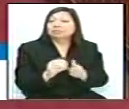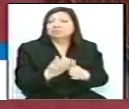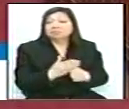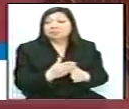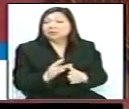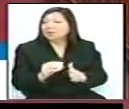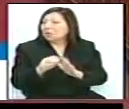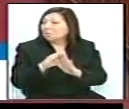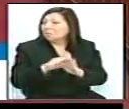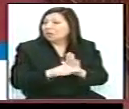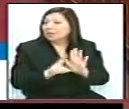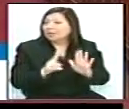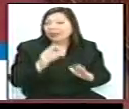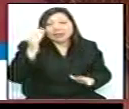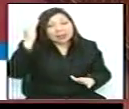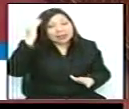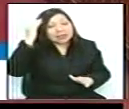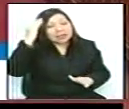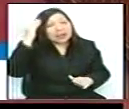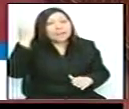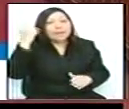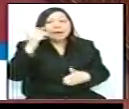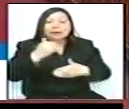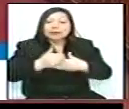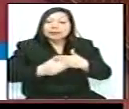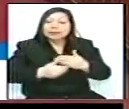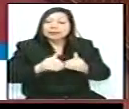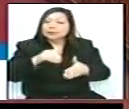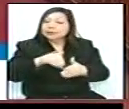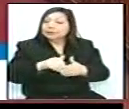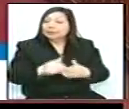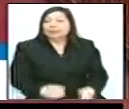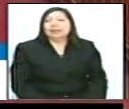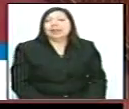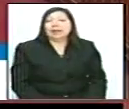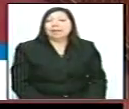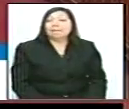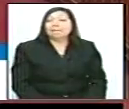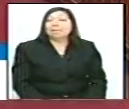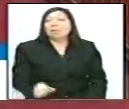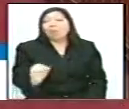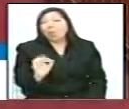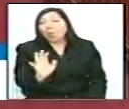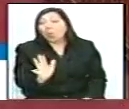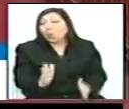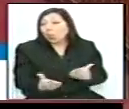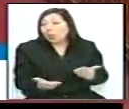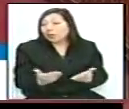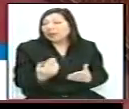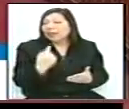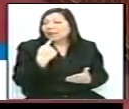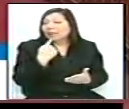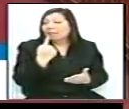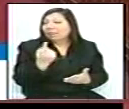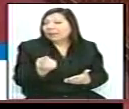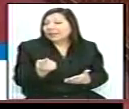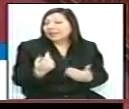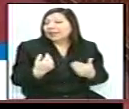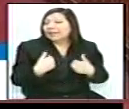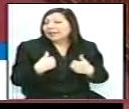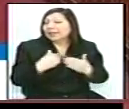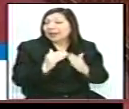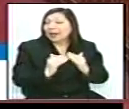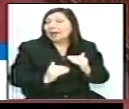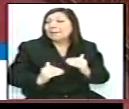término no inferior a 7 días para que se proceda a la elección del magistrado o magistrados, según el caso, que obtengan